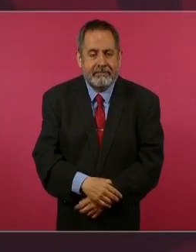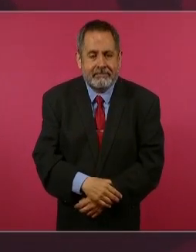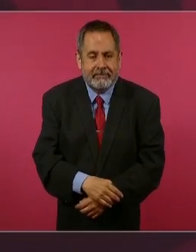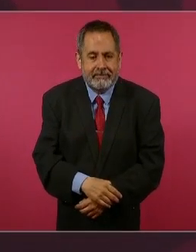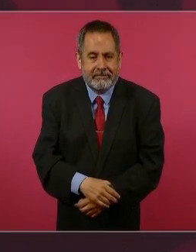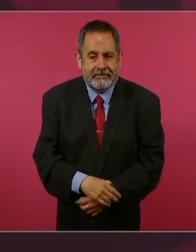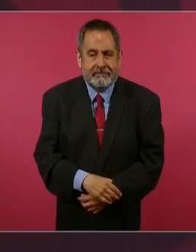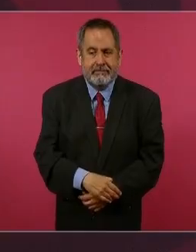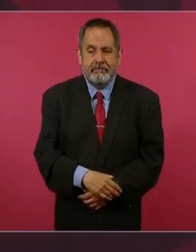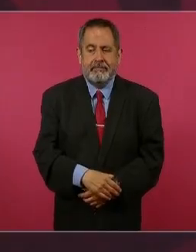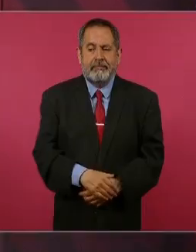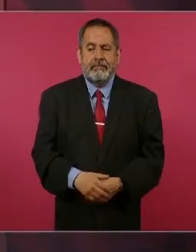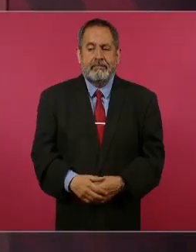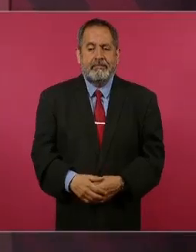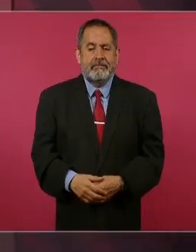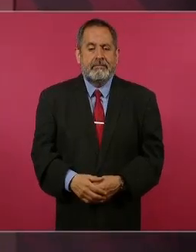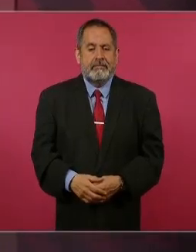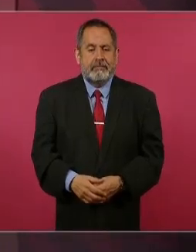y